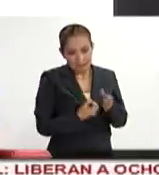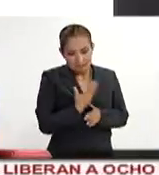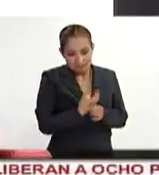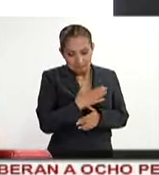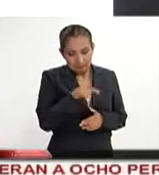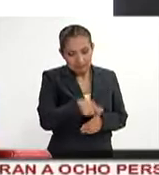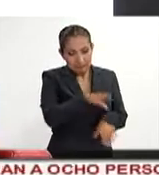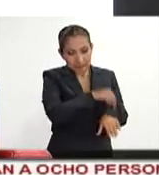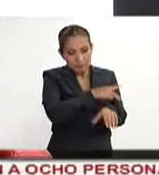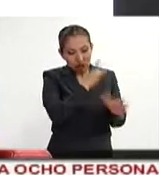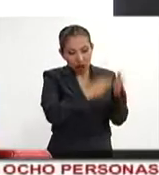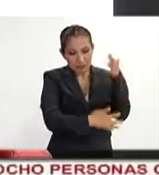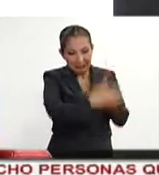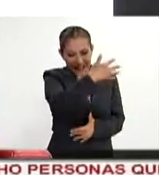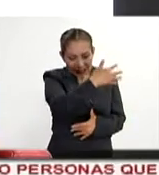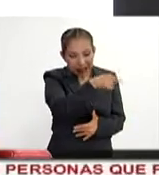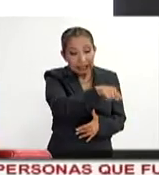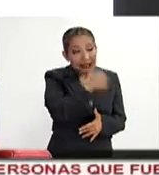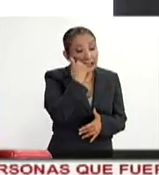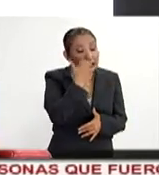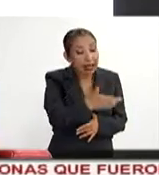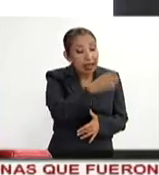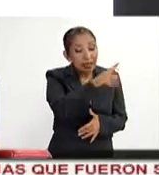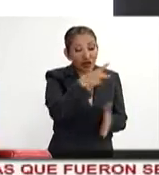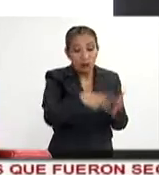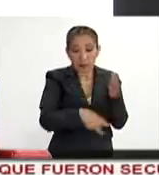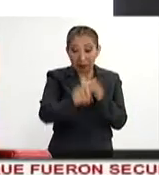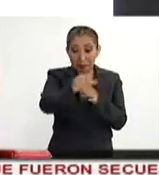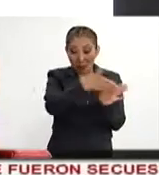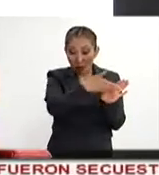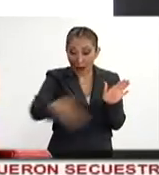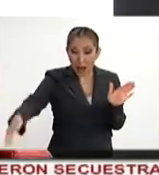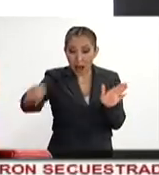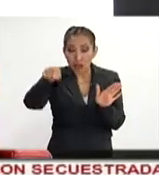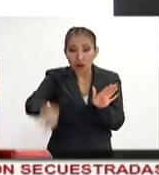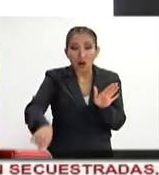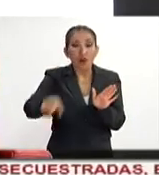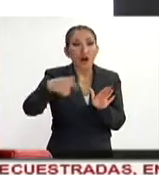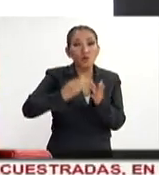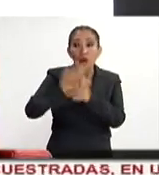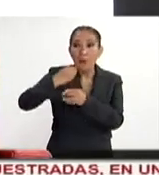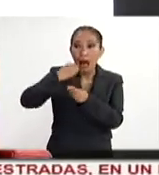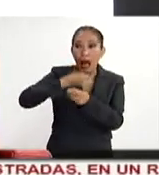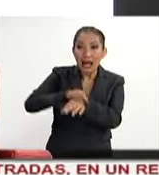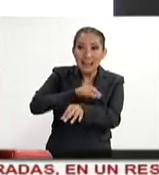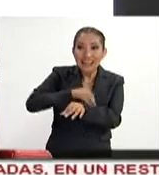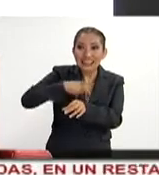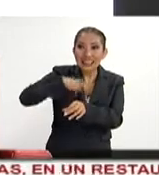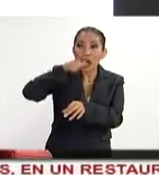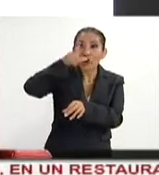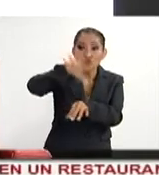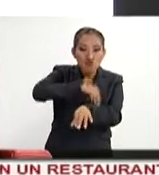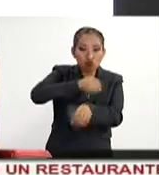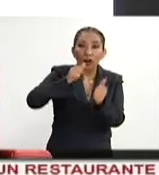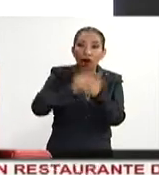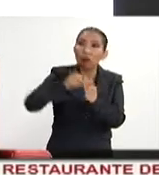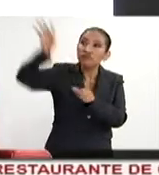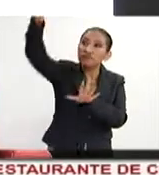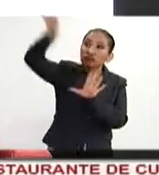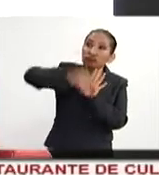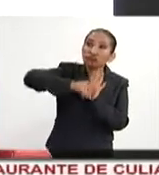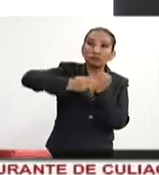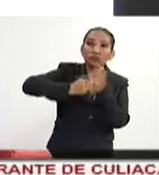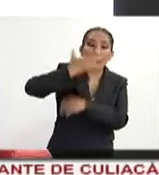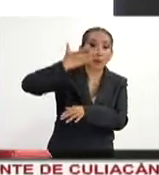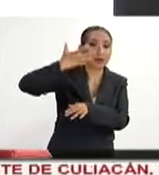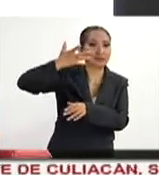Transición Energética del 2015 pretende que para el año 2024 el 35% de la energía eléctrica es a través de fuentes